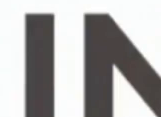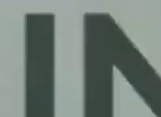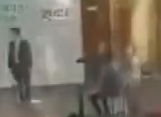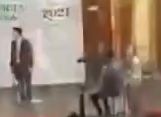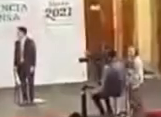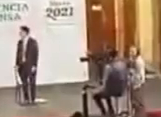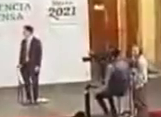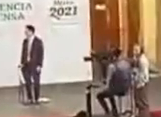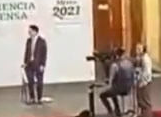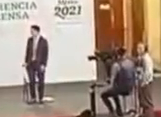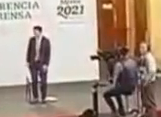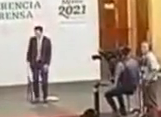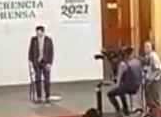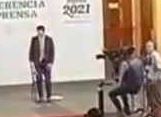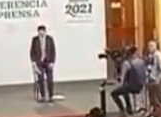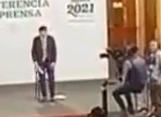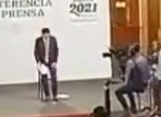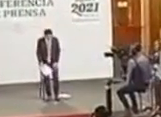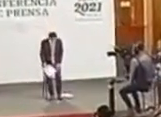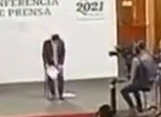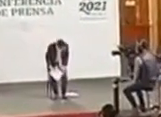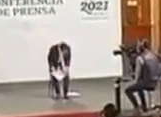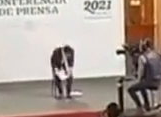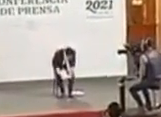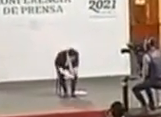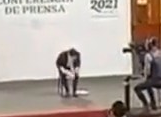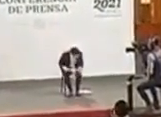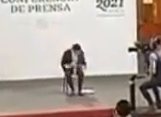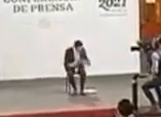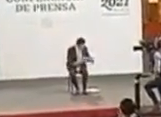Robado. Gobierno de México.